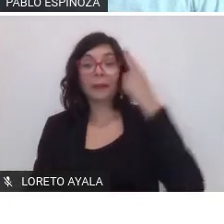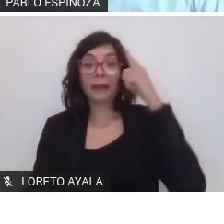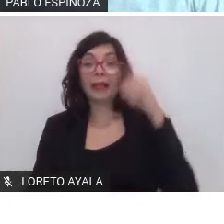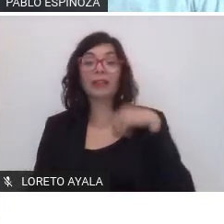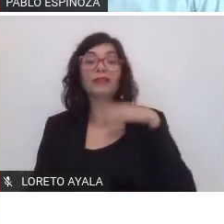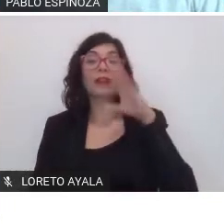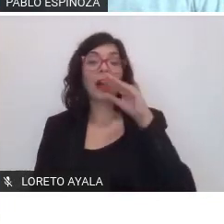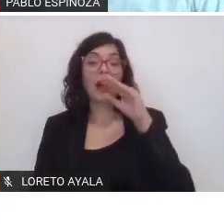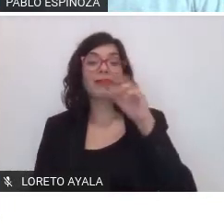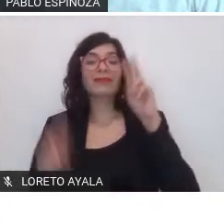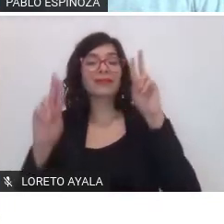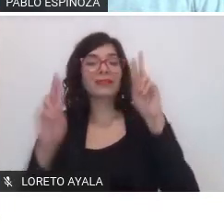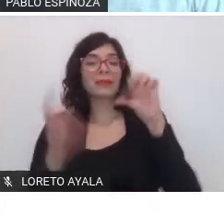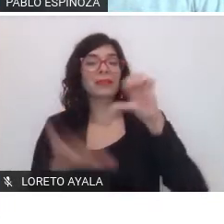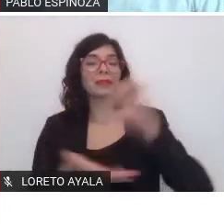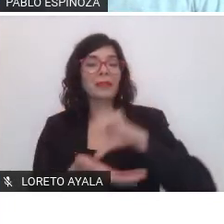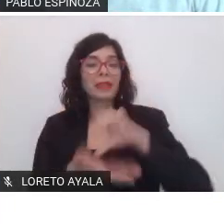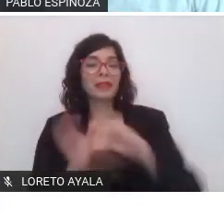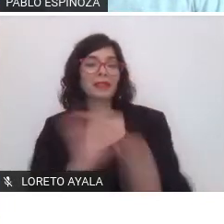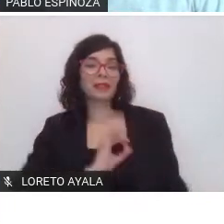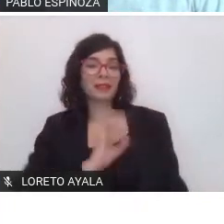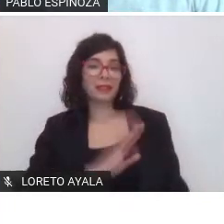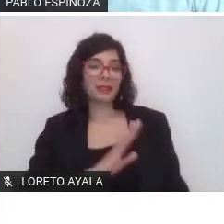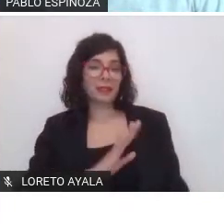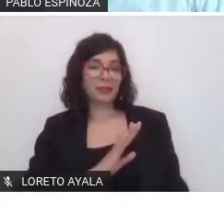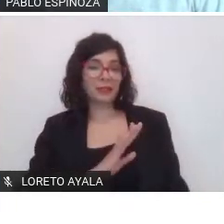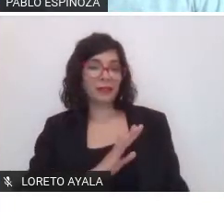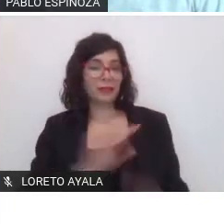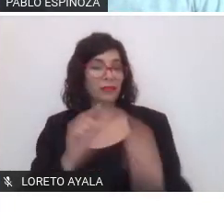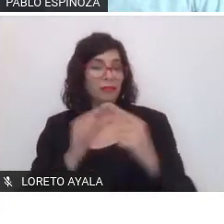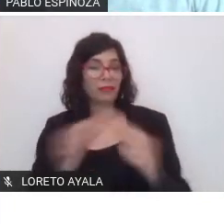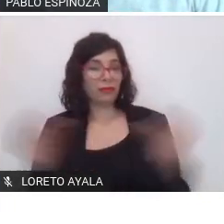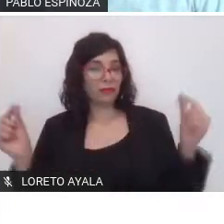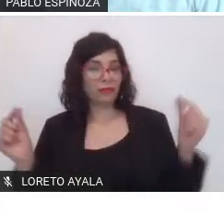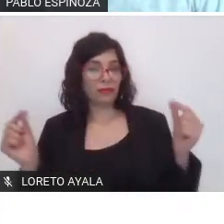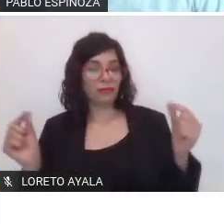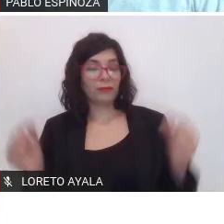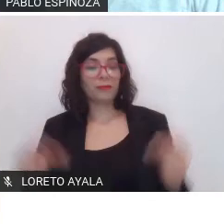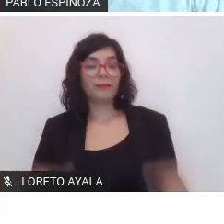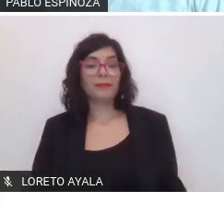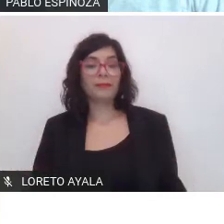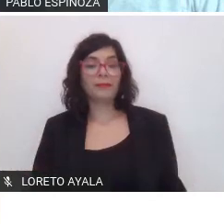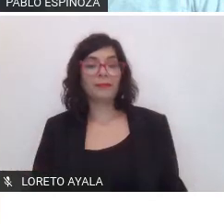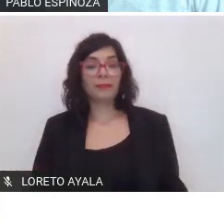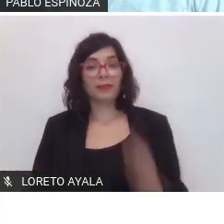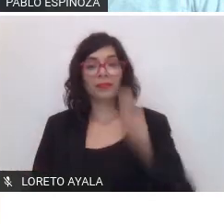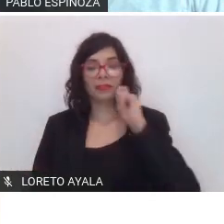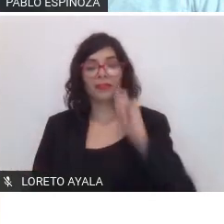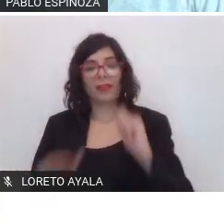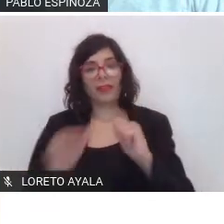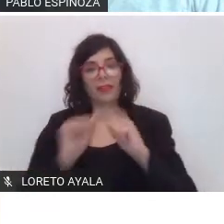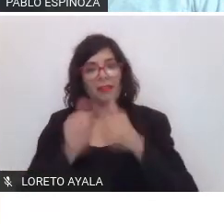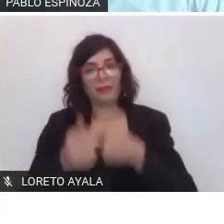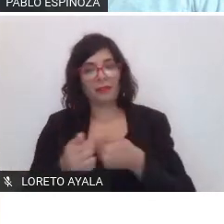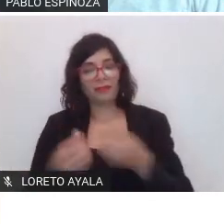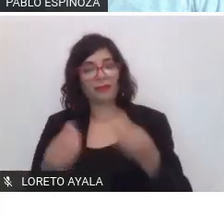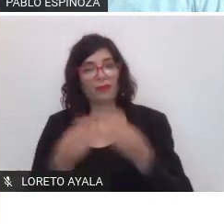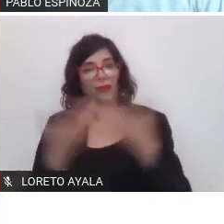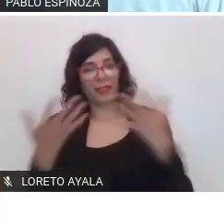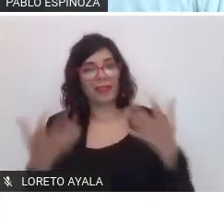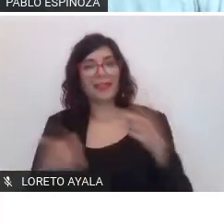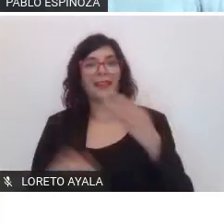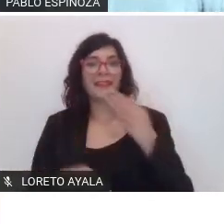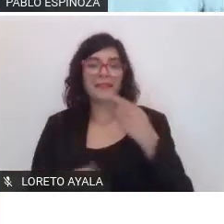de todo el país esta oportunidad. Y eso, como te dije al principio, es un desafío y también un honor. Así